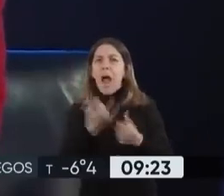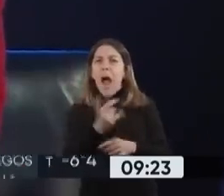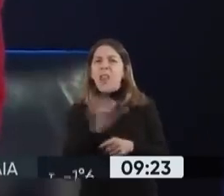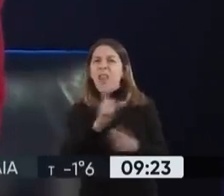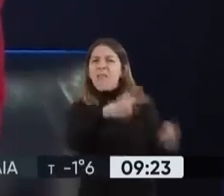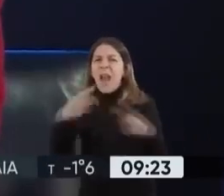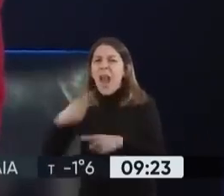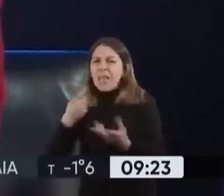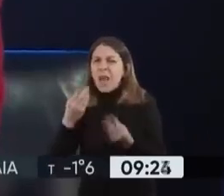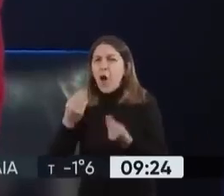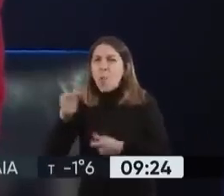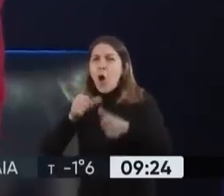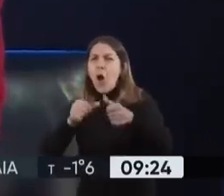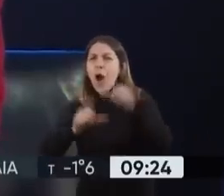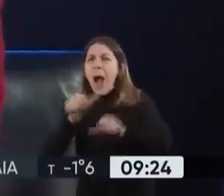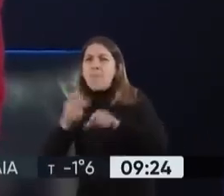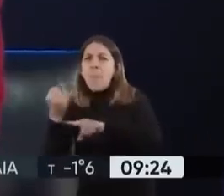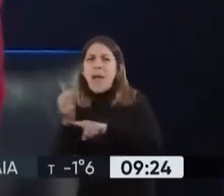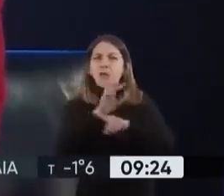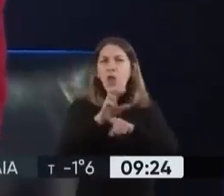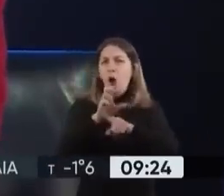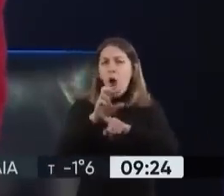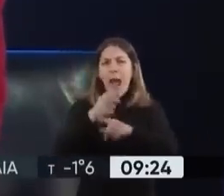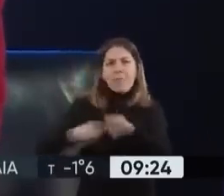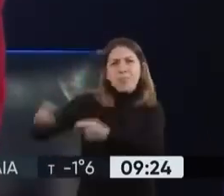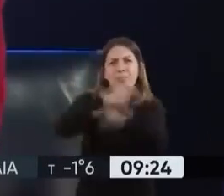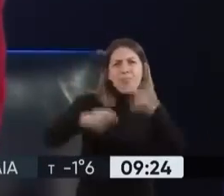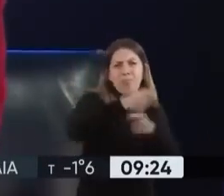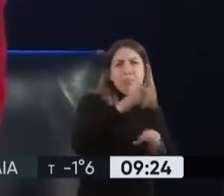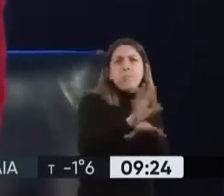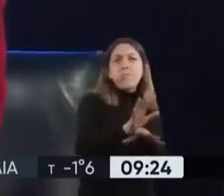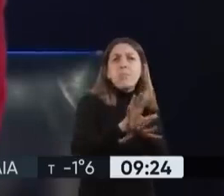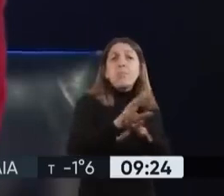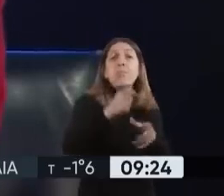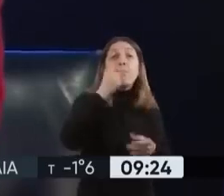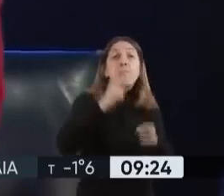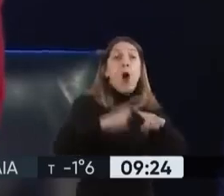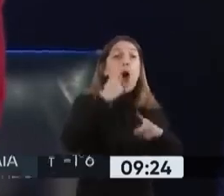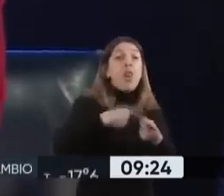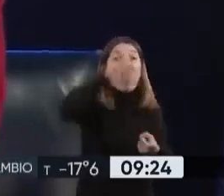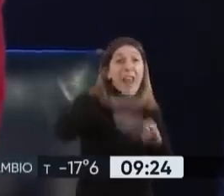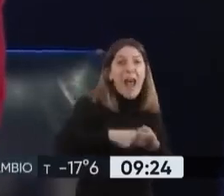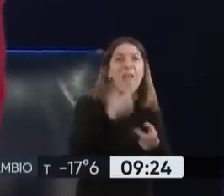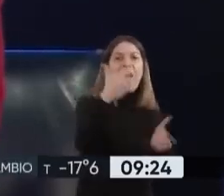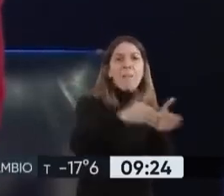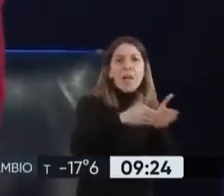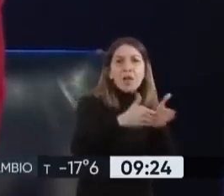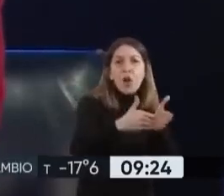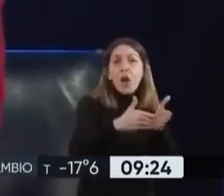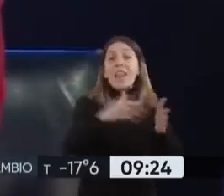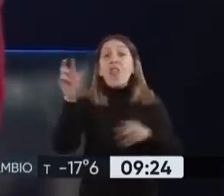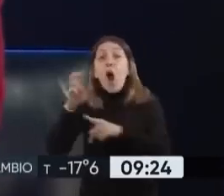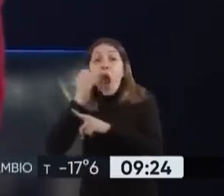la verdad que lo que tiene que dimensionar es de eso no son solamente tres millones de dólares por día contra mil millones de dólares oficiales